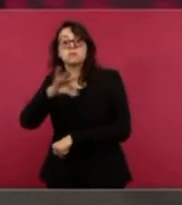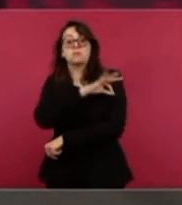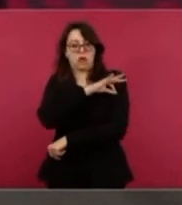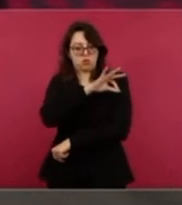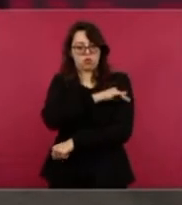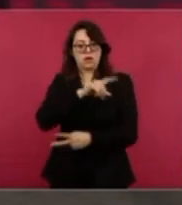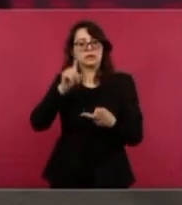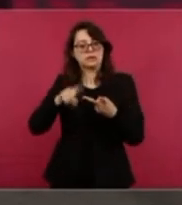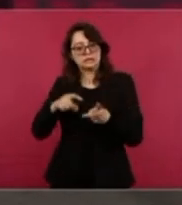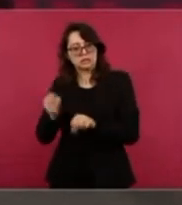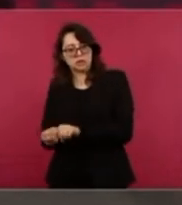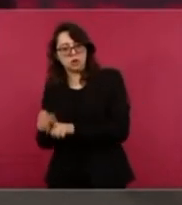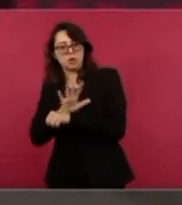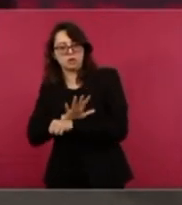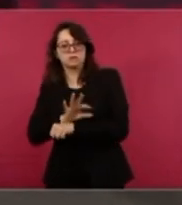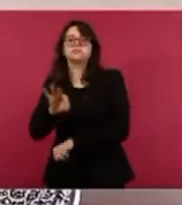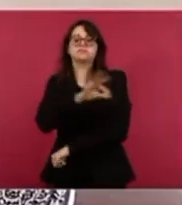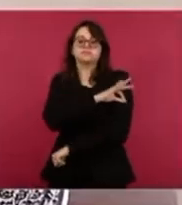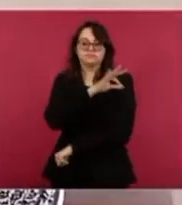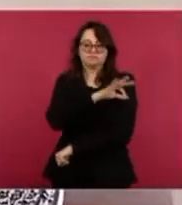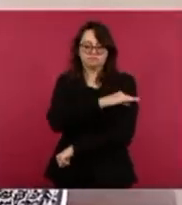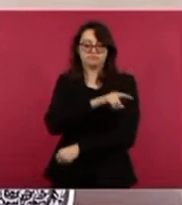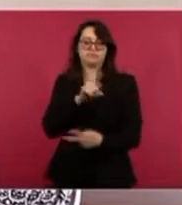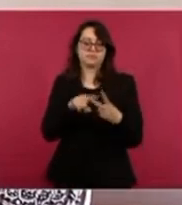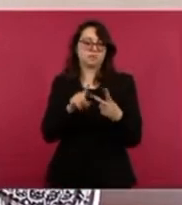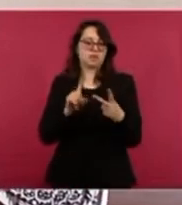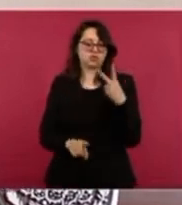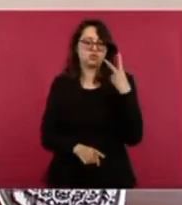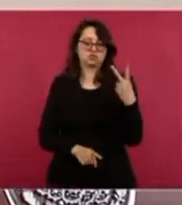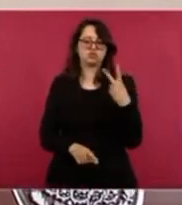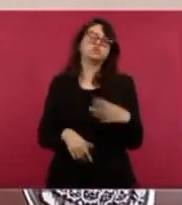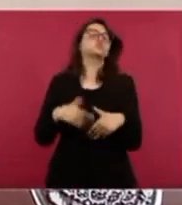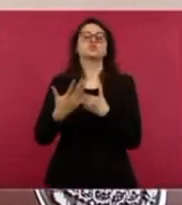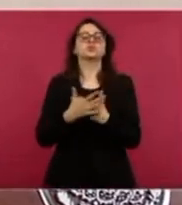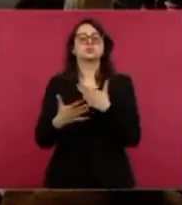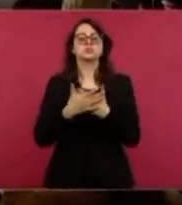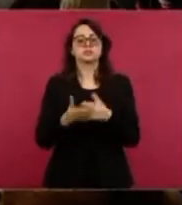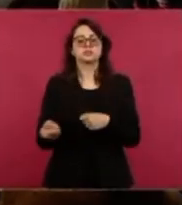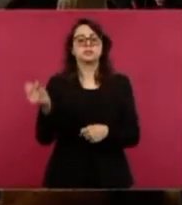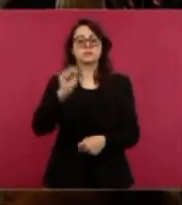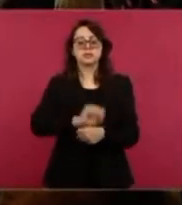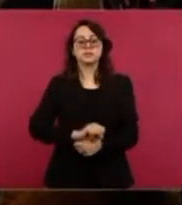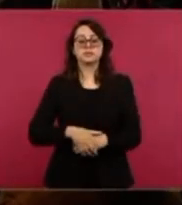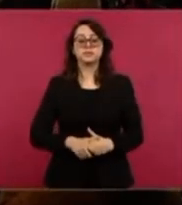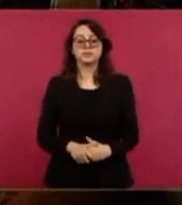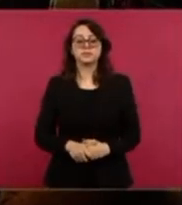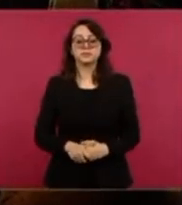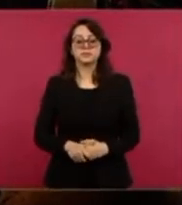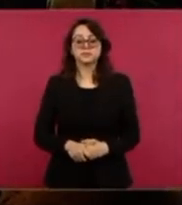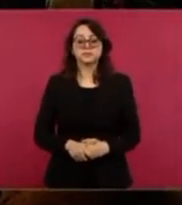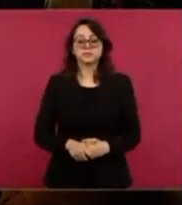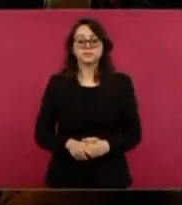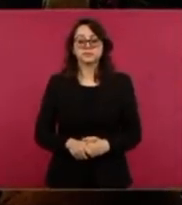COVID, pero creo que la semana que viene. Bien, gracias, presidente. La semana que